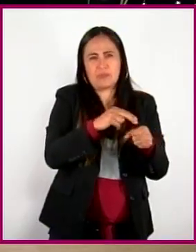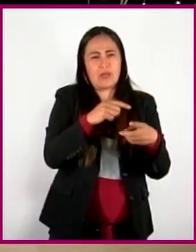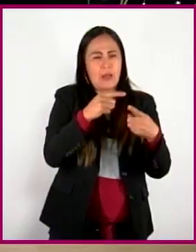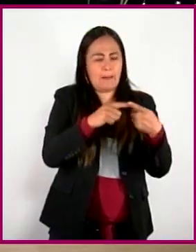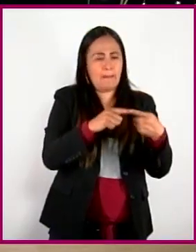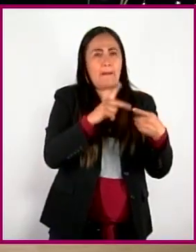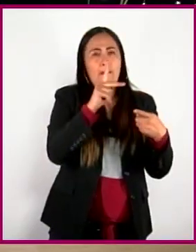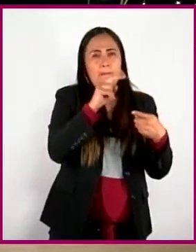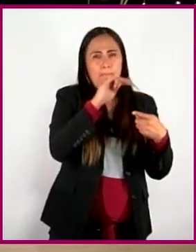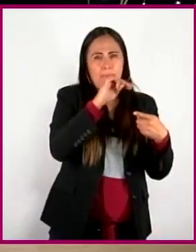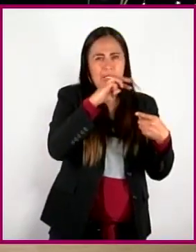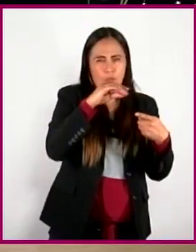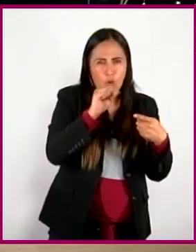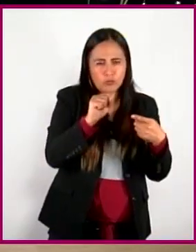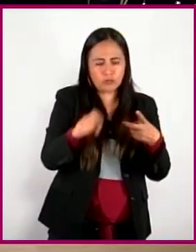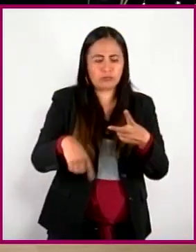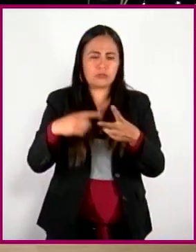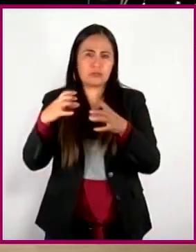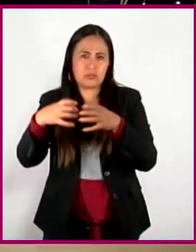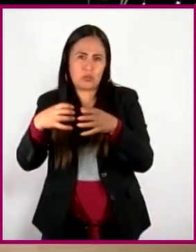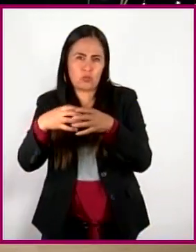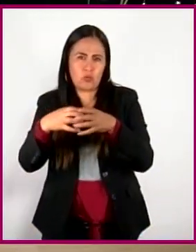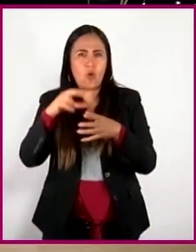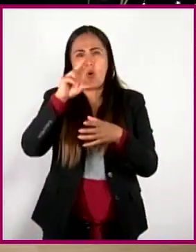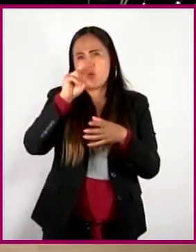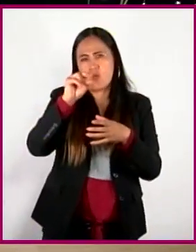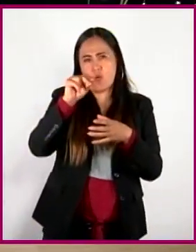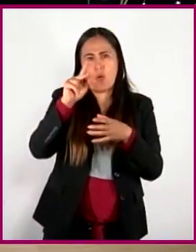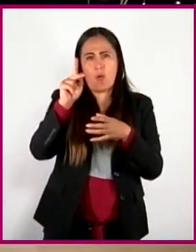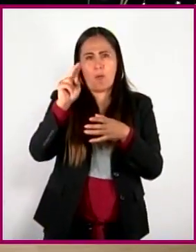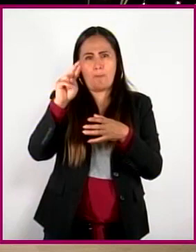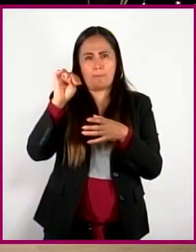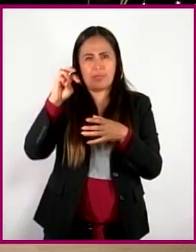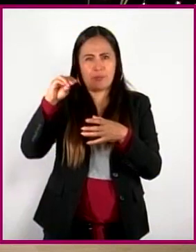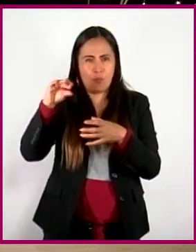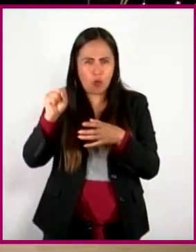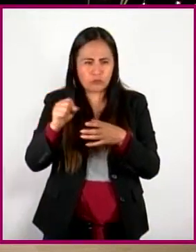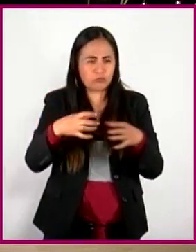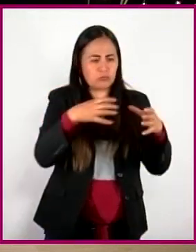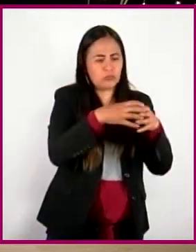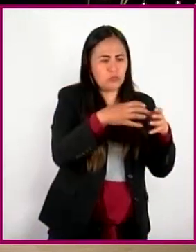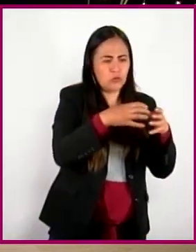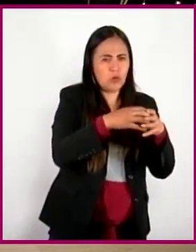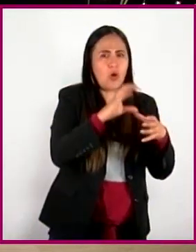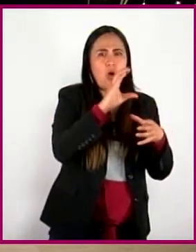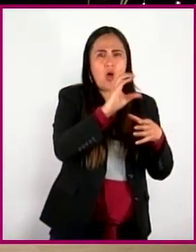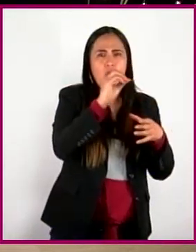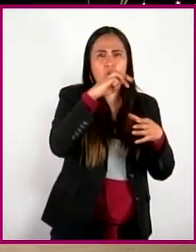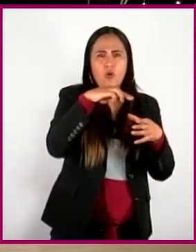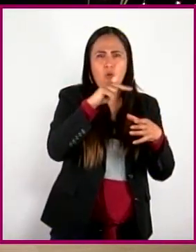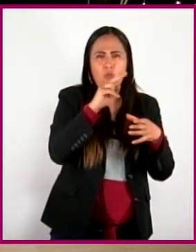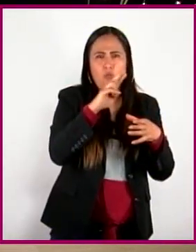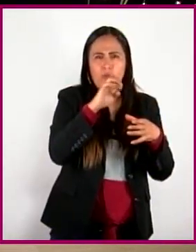números no primos, que están formados por los compuestos y por el 1.